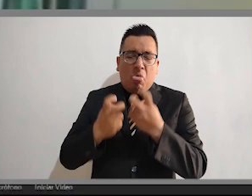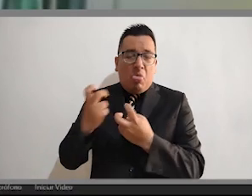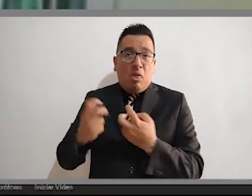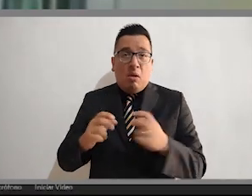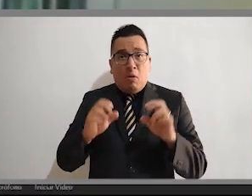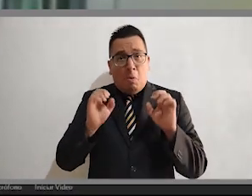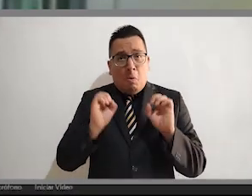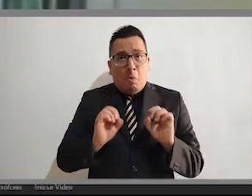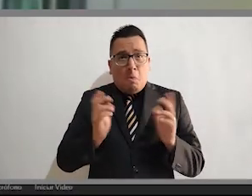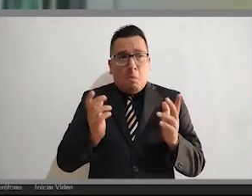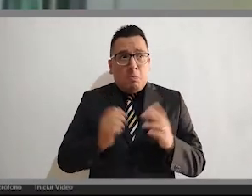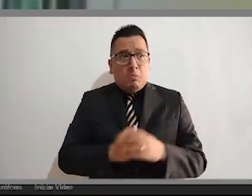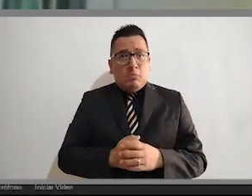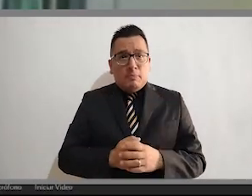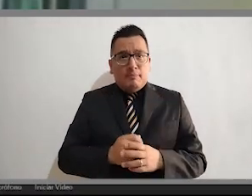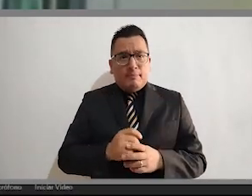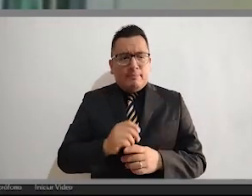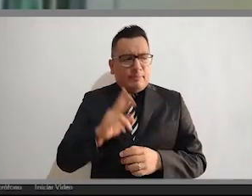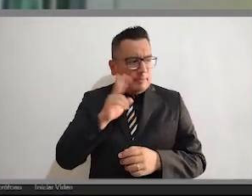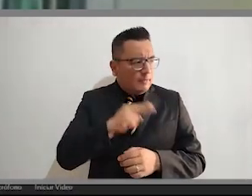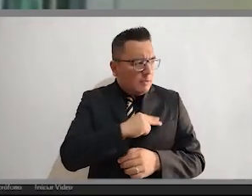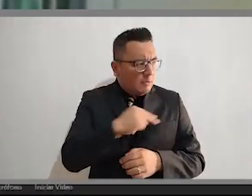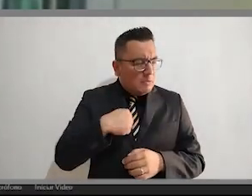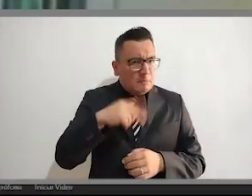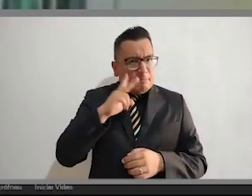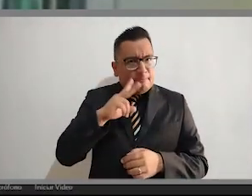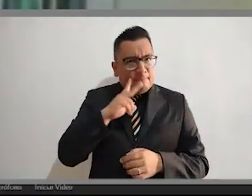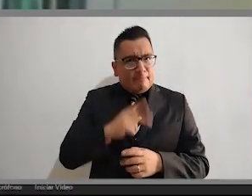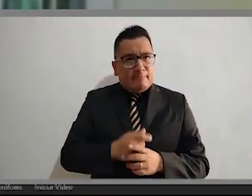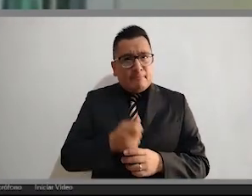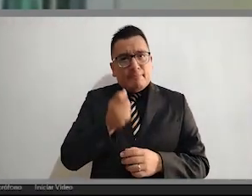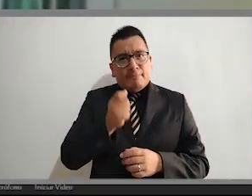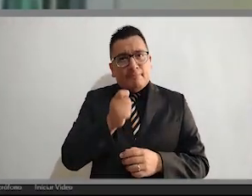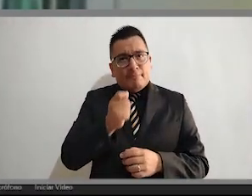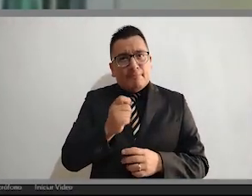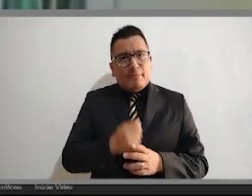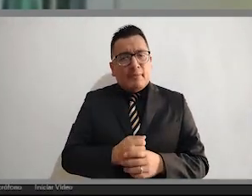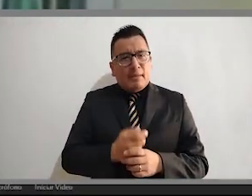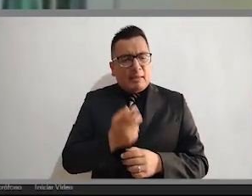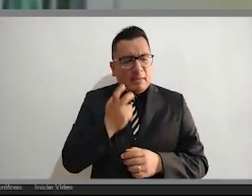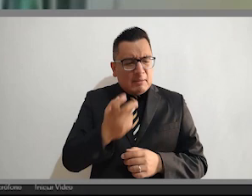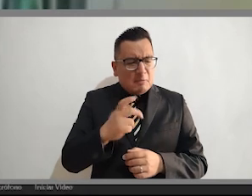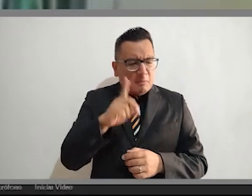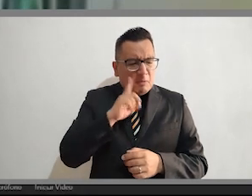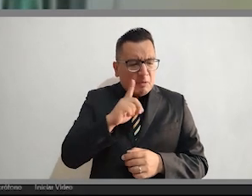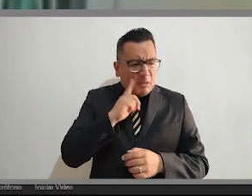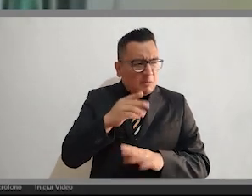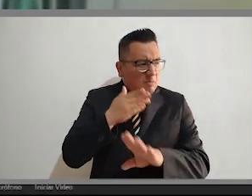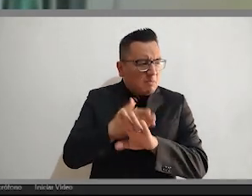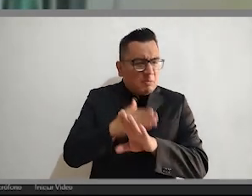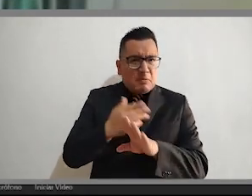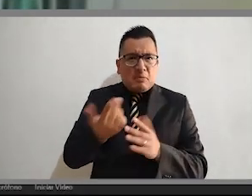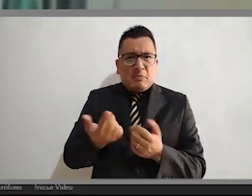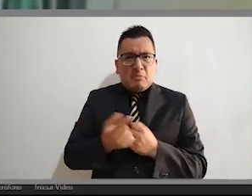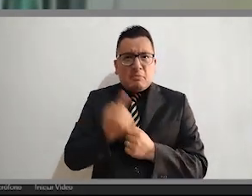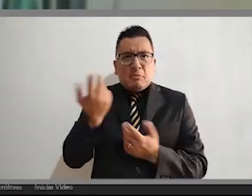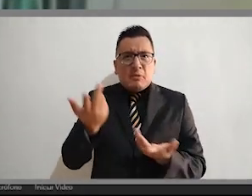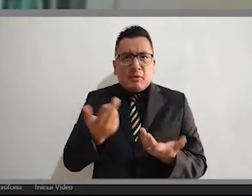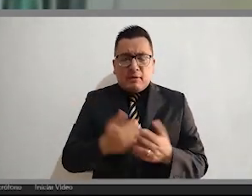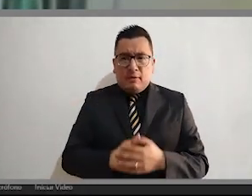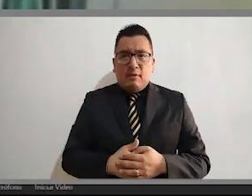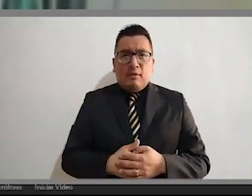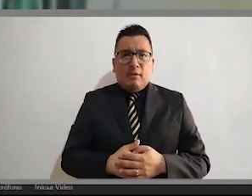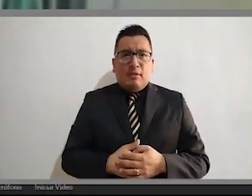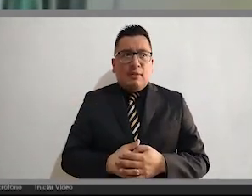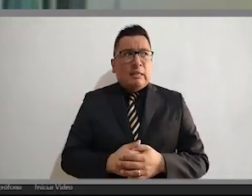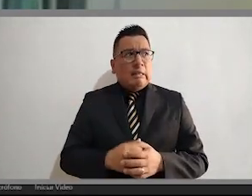Y si no, pues vamos a ver un poco de lo que es esta violencia, a qué nos estamos refiriendo cuando